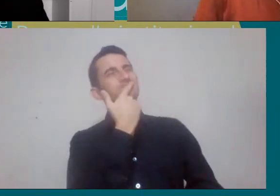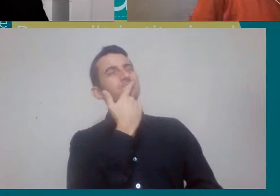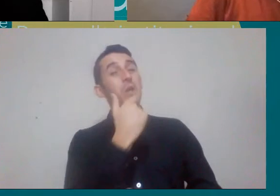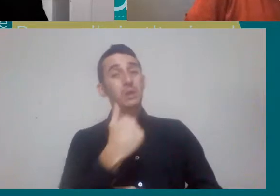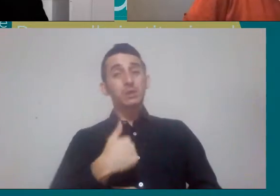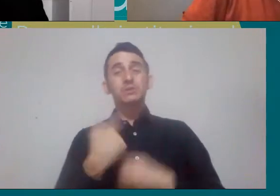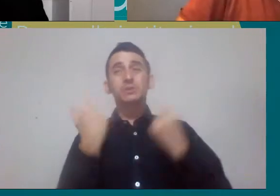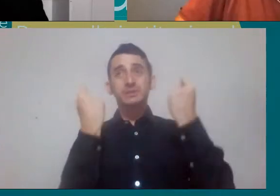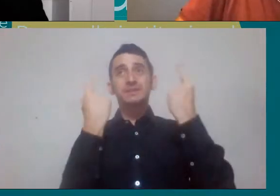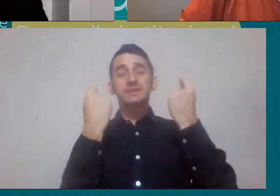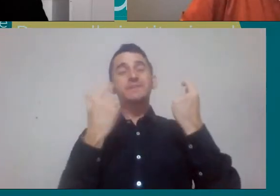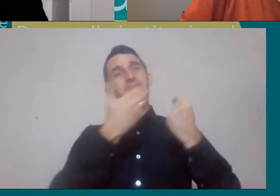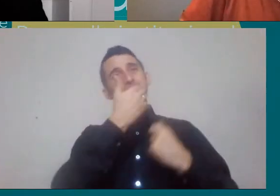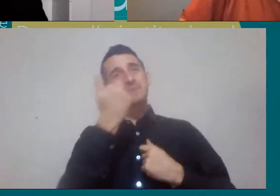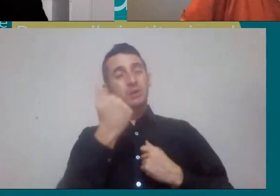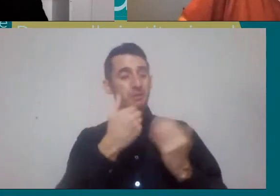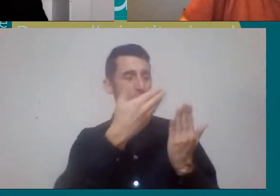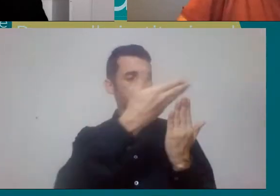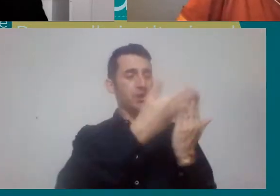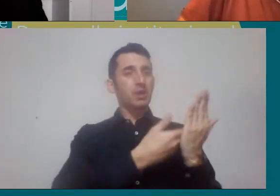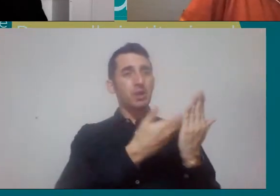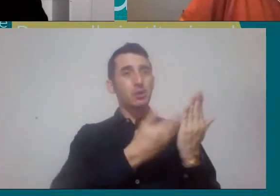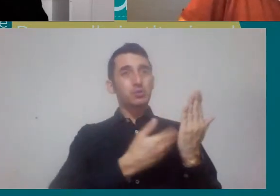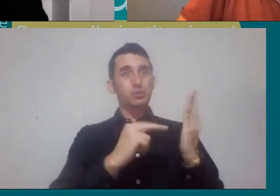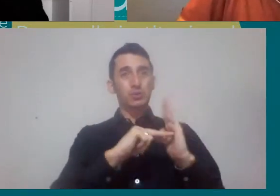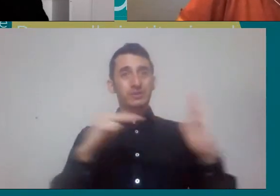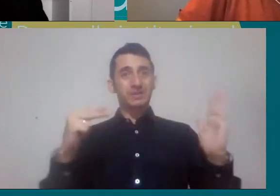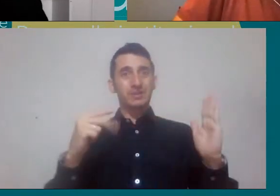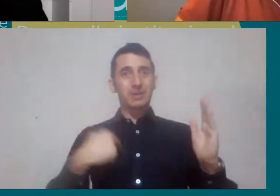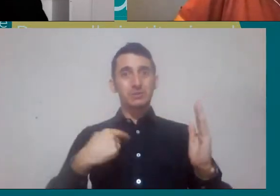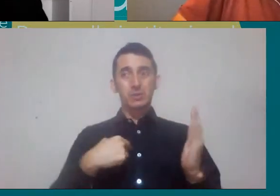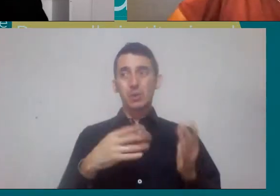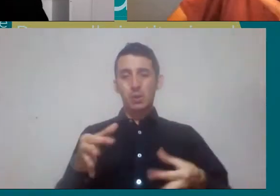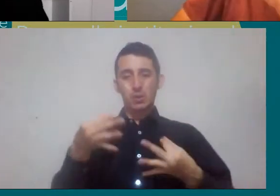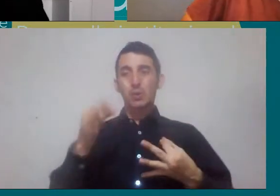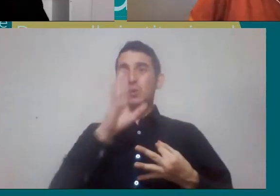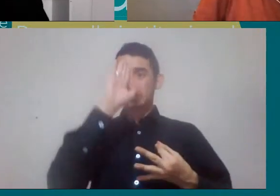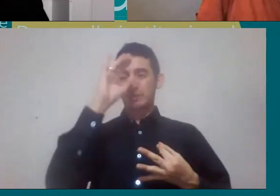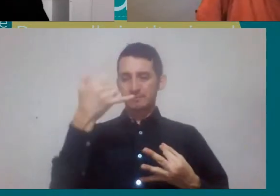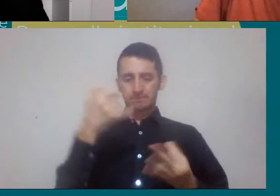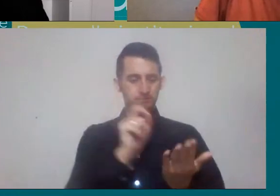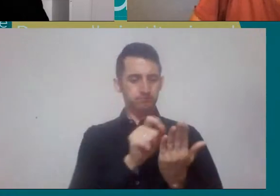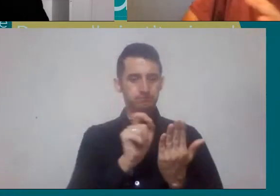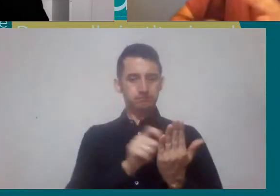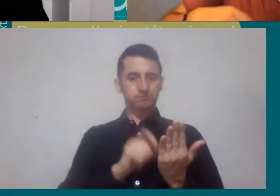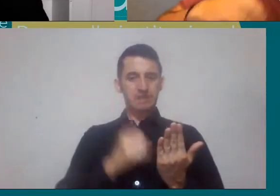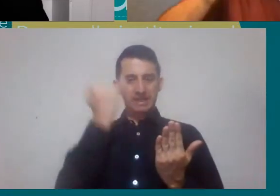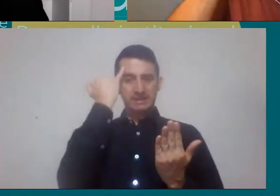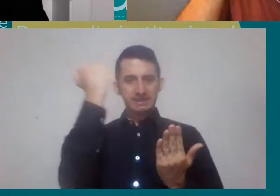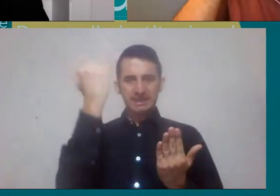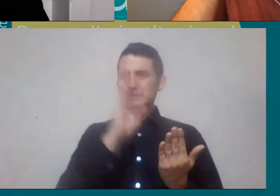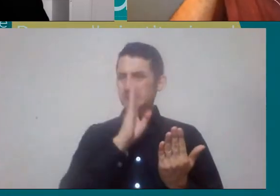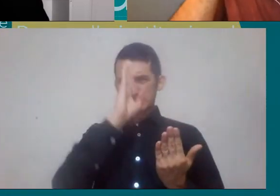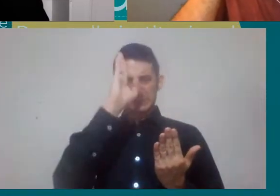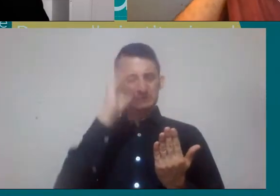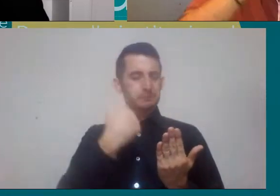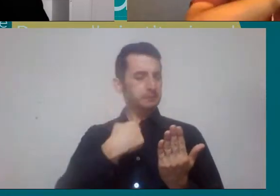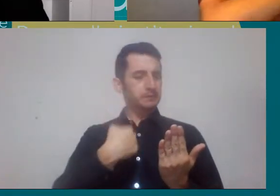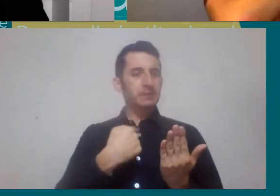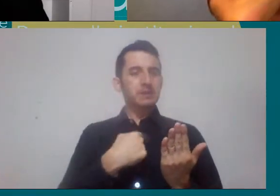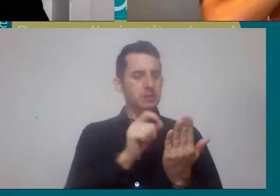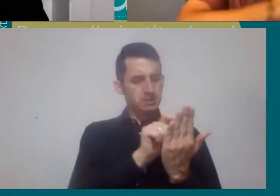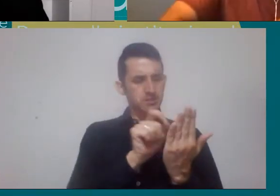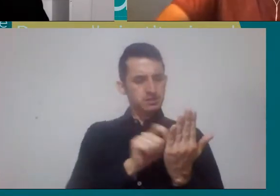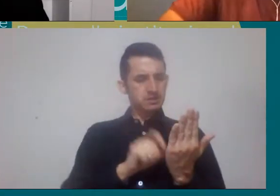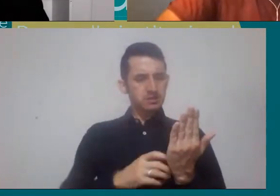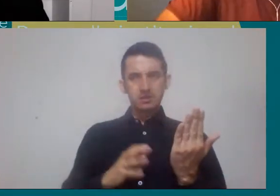un claro defensor del papel, soy muy tecnólogo, pero yo voy con mi libreta y mi boli a todos los lados y es donde anoto todas mis ideas, todo lo llevo al papel y